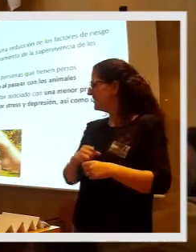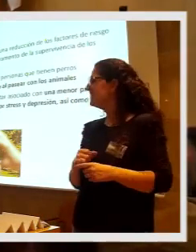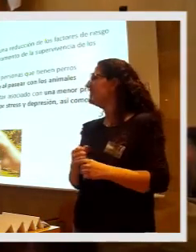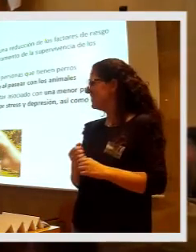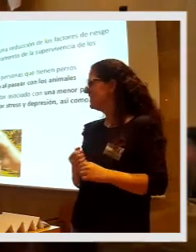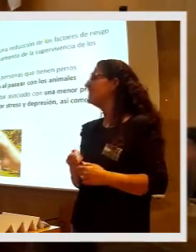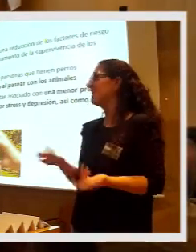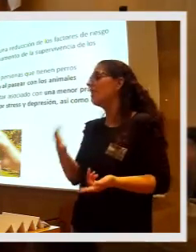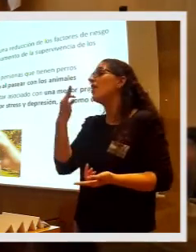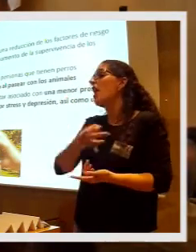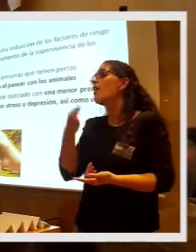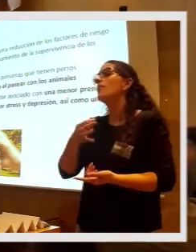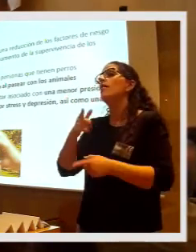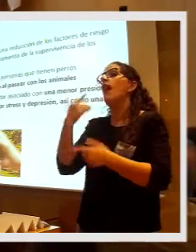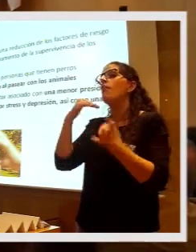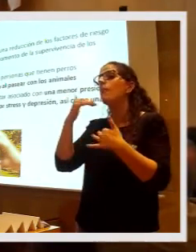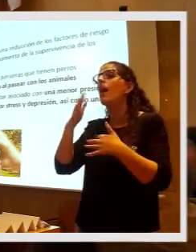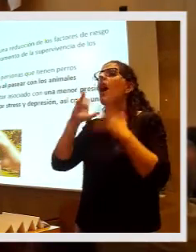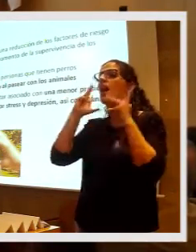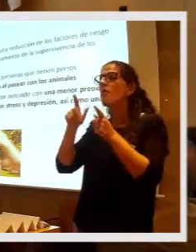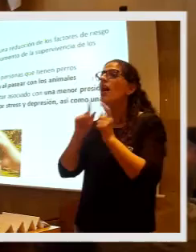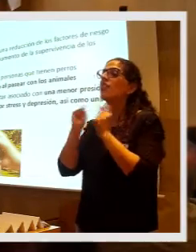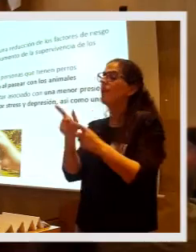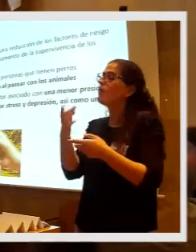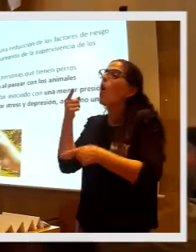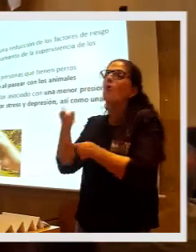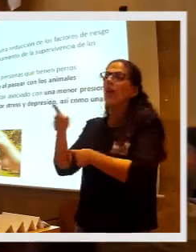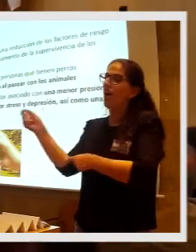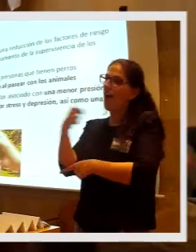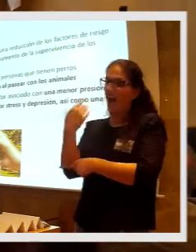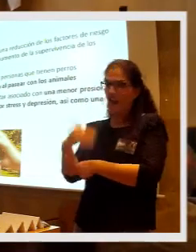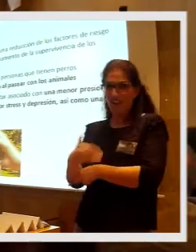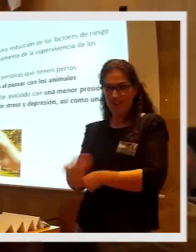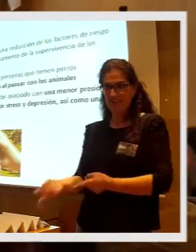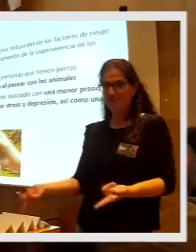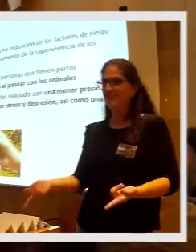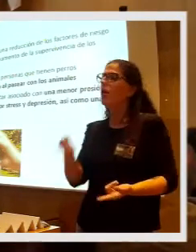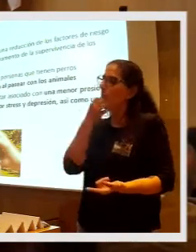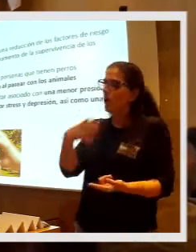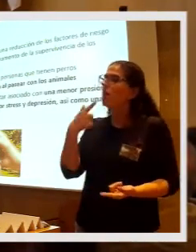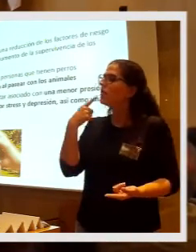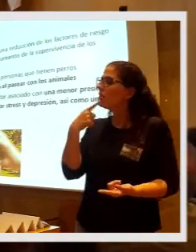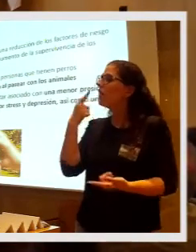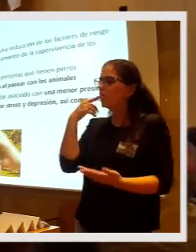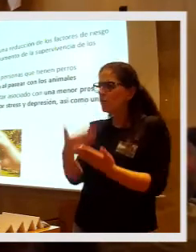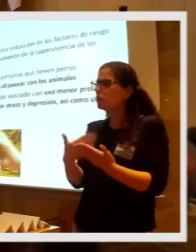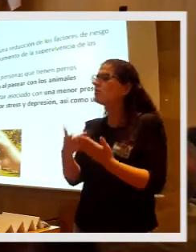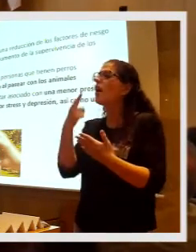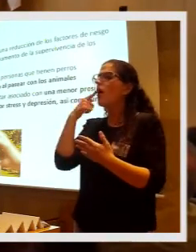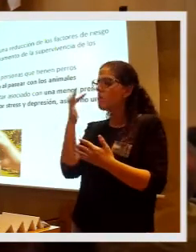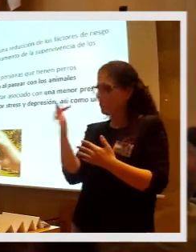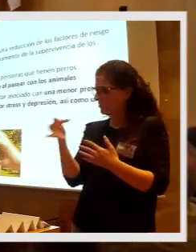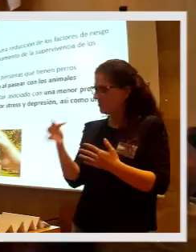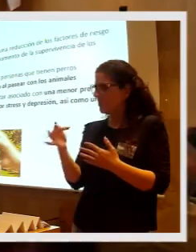ya hacen un ejercicio de andar, de ir por aquí con su perrillo, y eso es importante, ¿de acuerdo? Pero es que se ha demostrado que es verdad, y que científicamente tienen